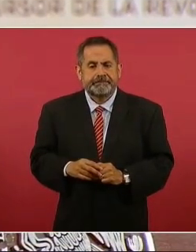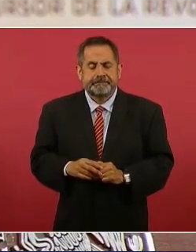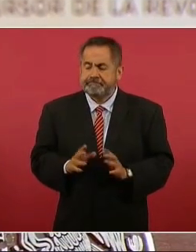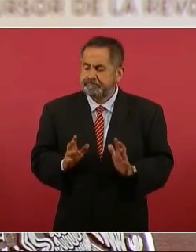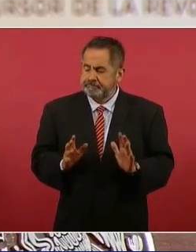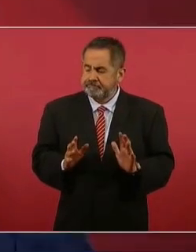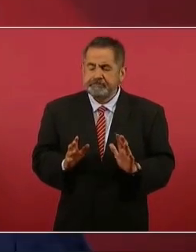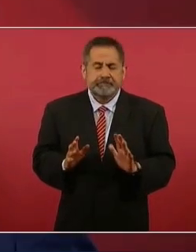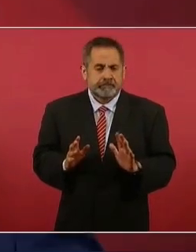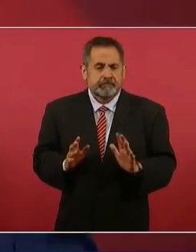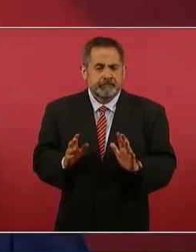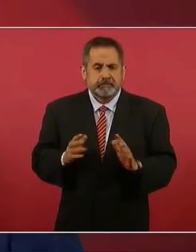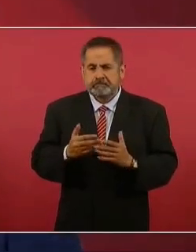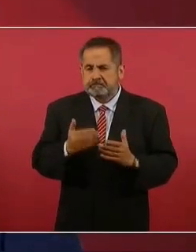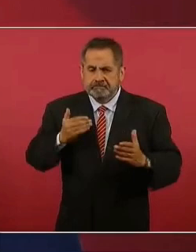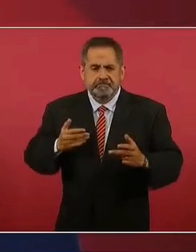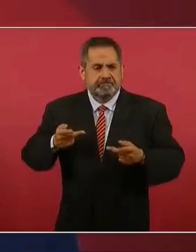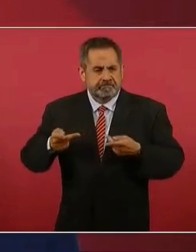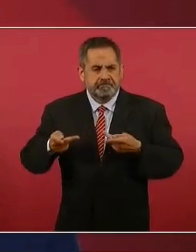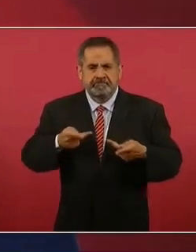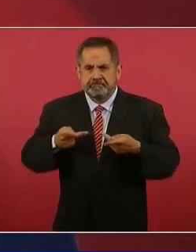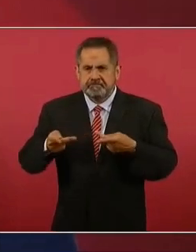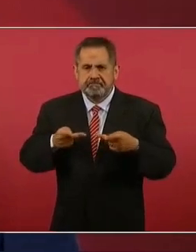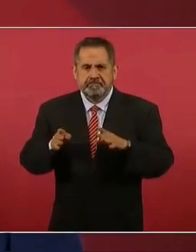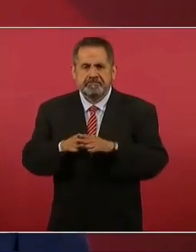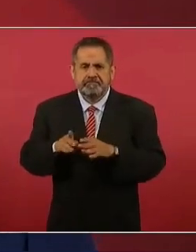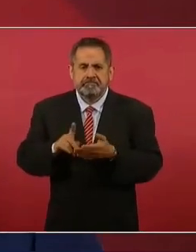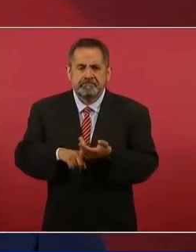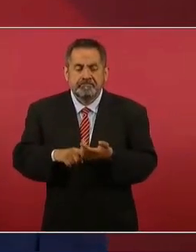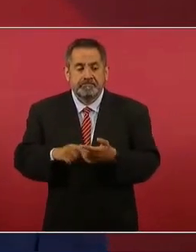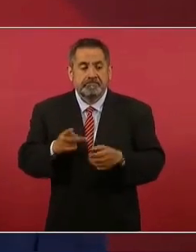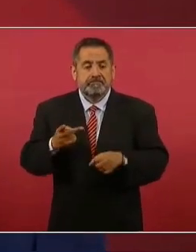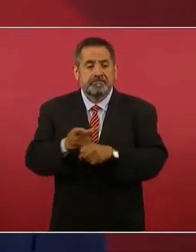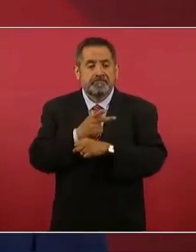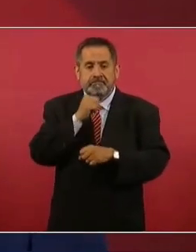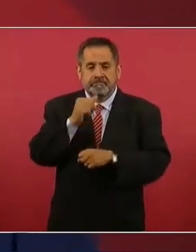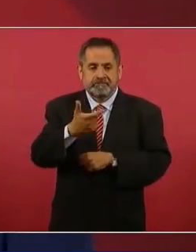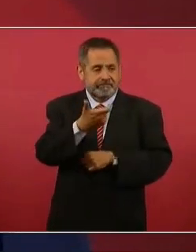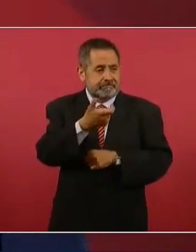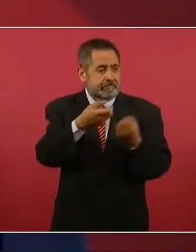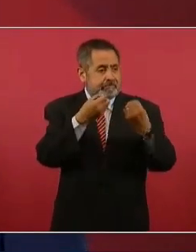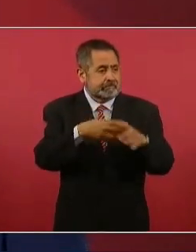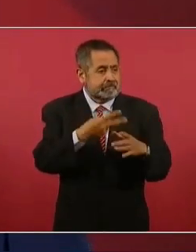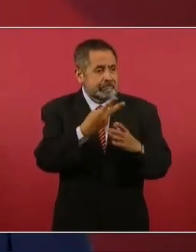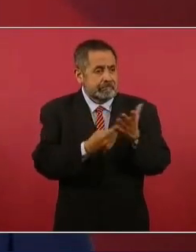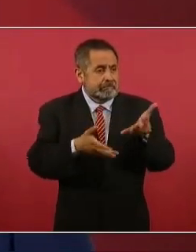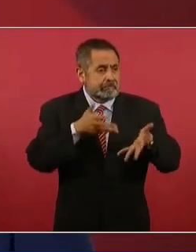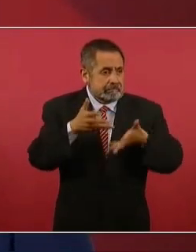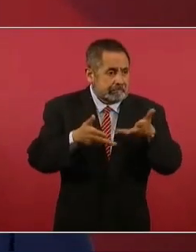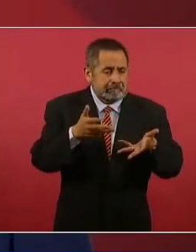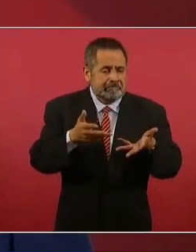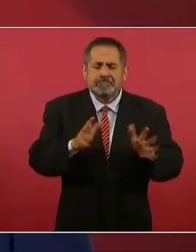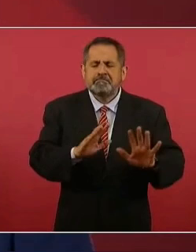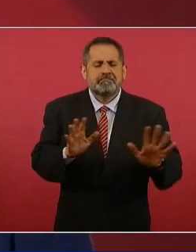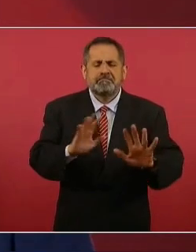hay que irnos preparando. No pasa nada en la cuestión financiera.